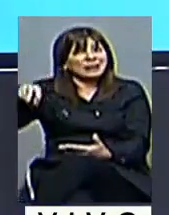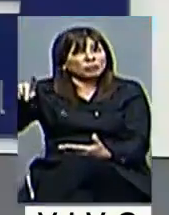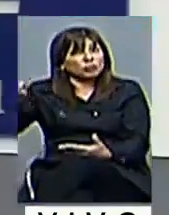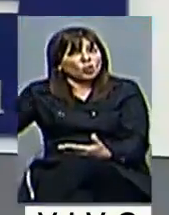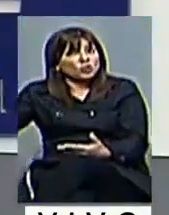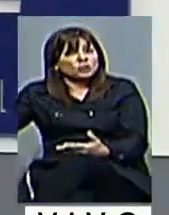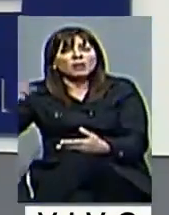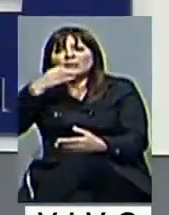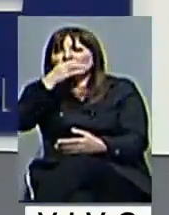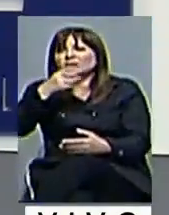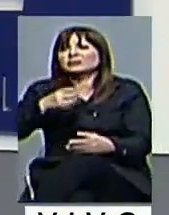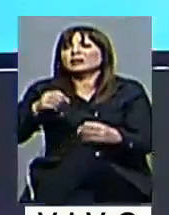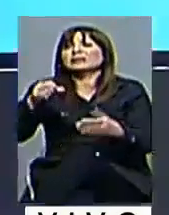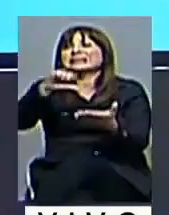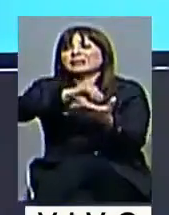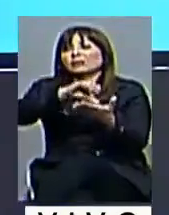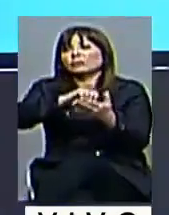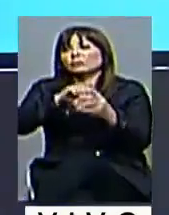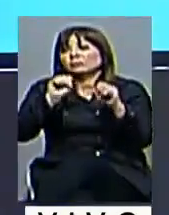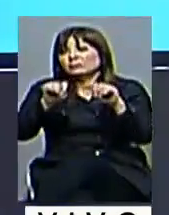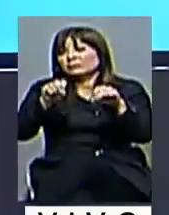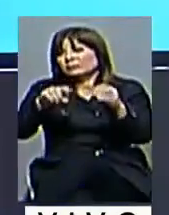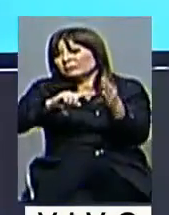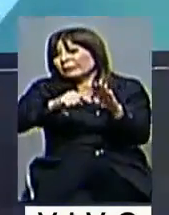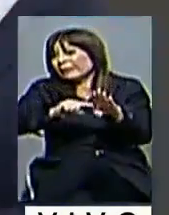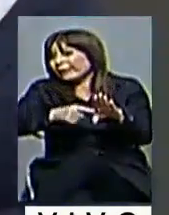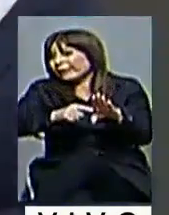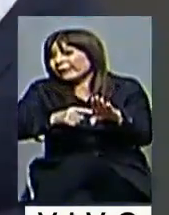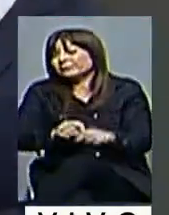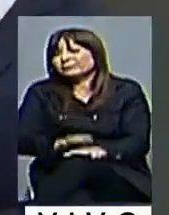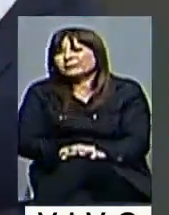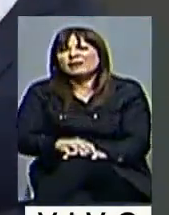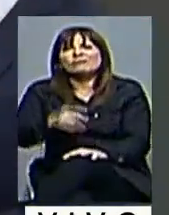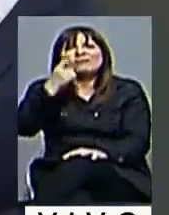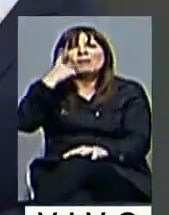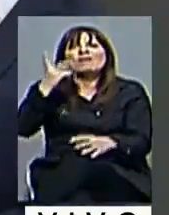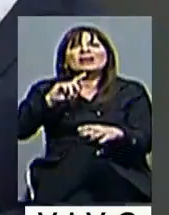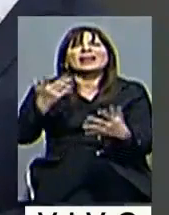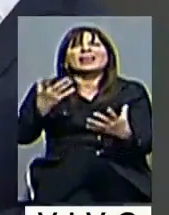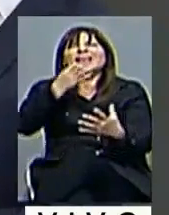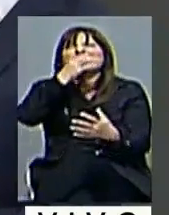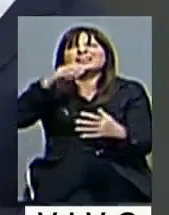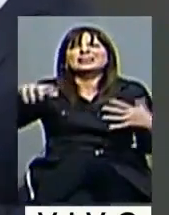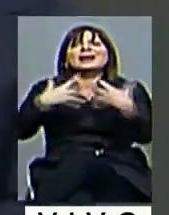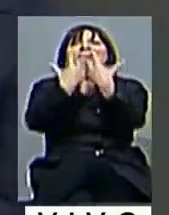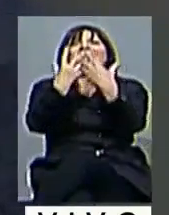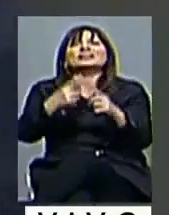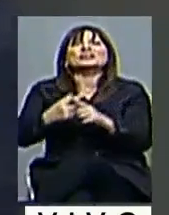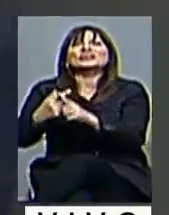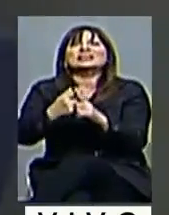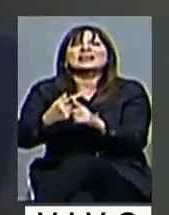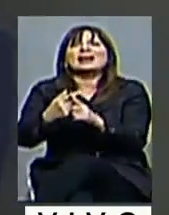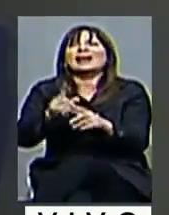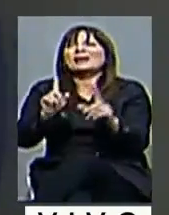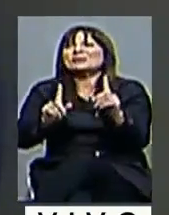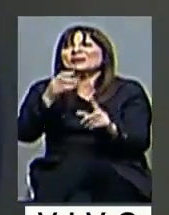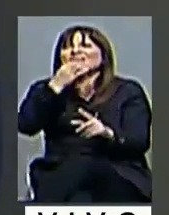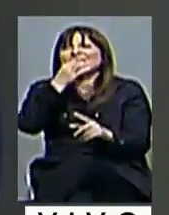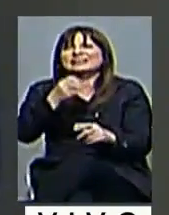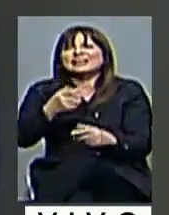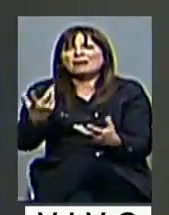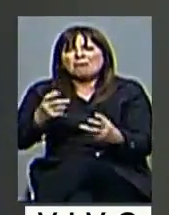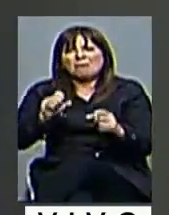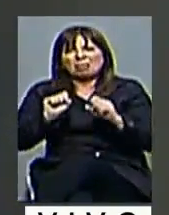para un presupuesto que es humilde. Sí, pues. Vamos a ver lo que dicen las redes sociales. Hay uno que me dijeron, no lo leáis, que dice,